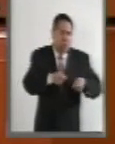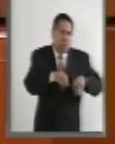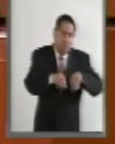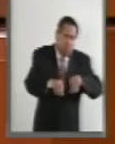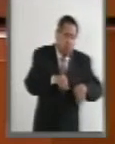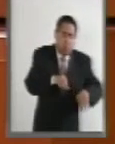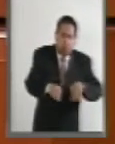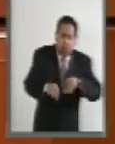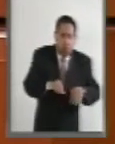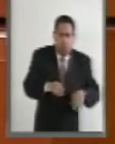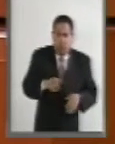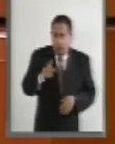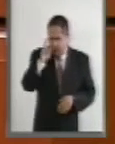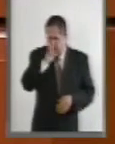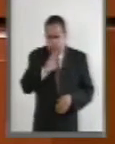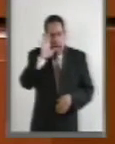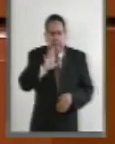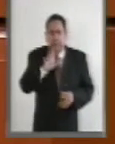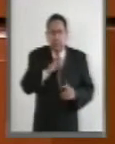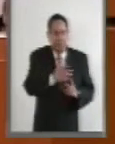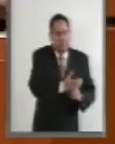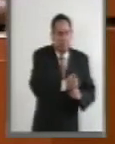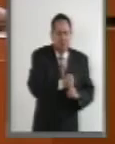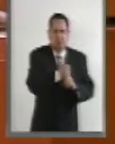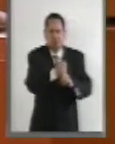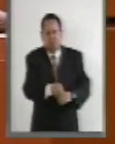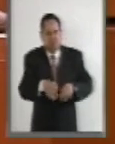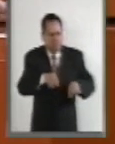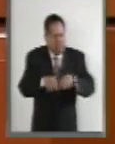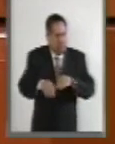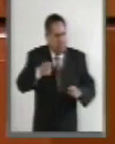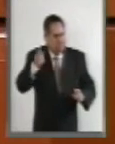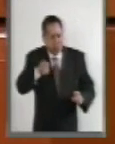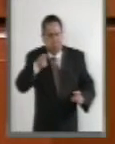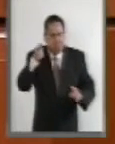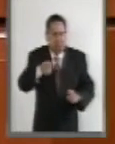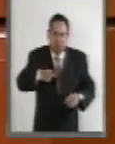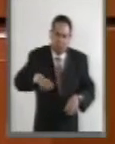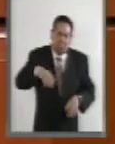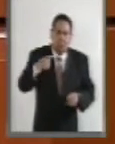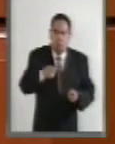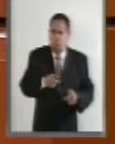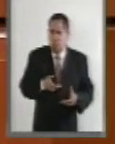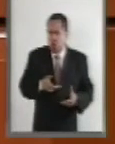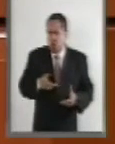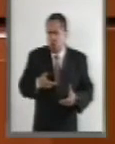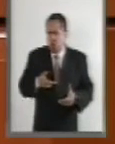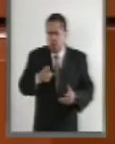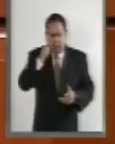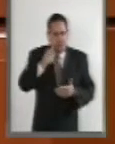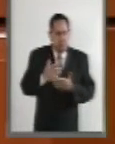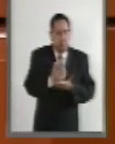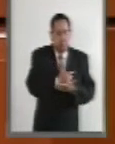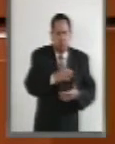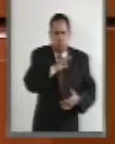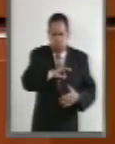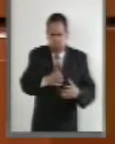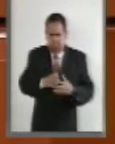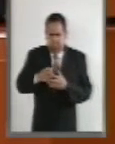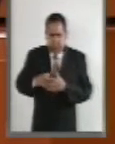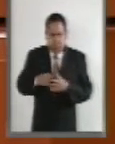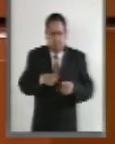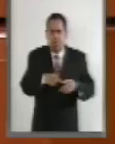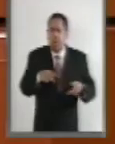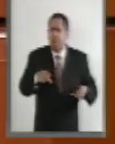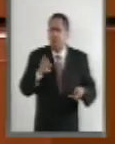una condición de trata para explotación laboral, en particular con fines de comercio